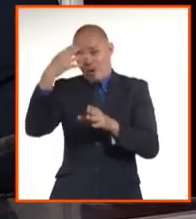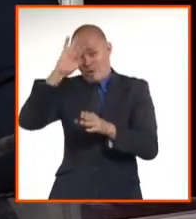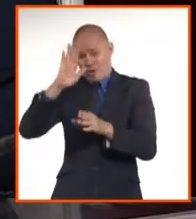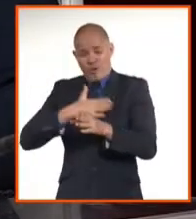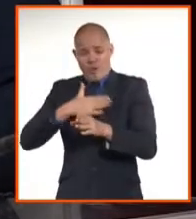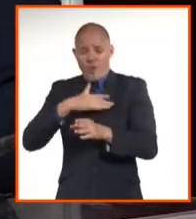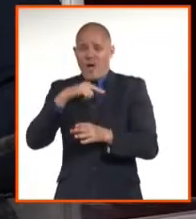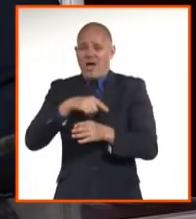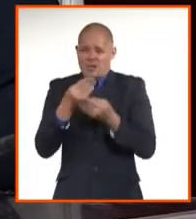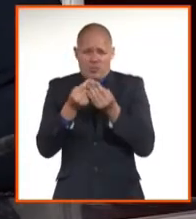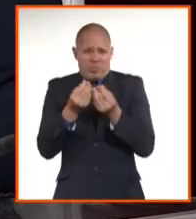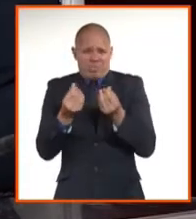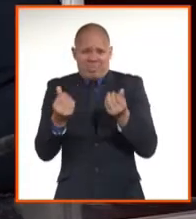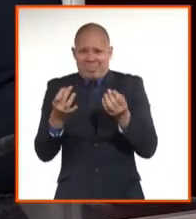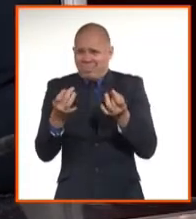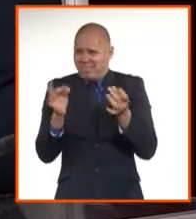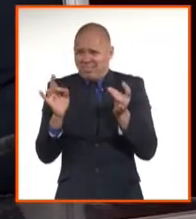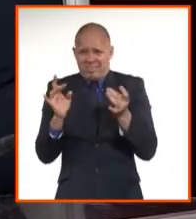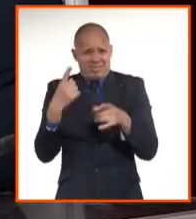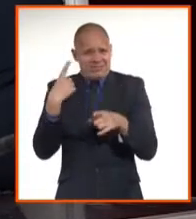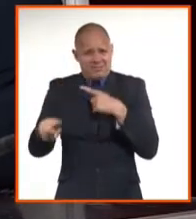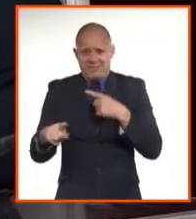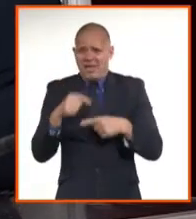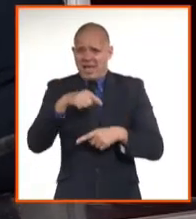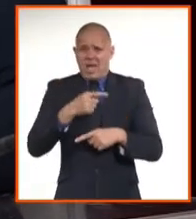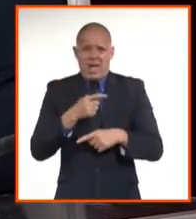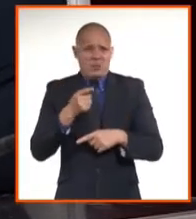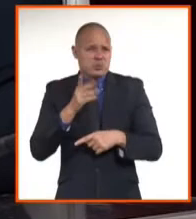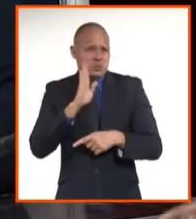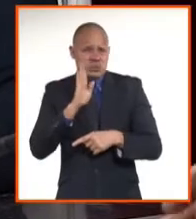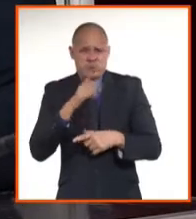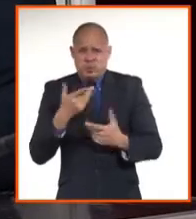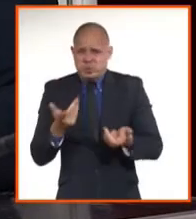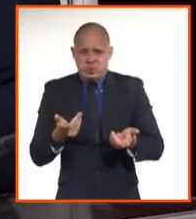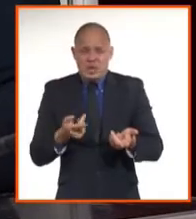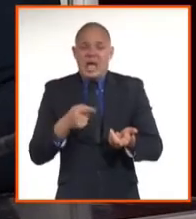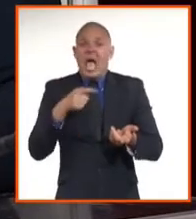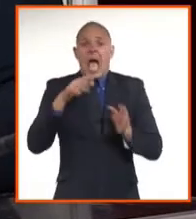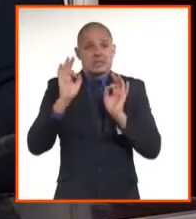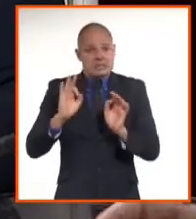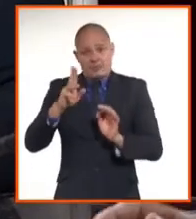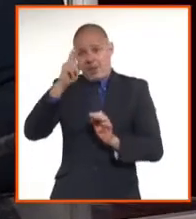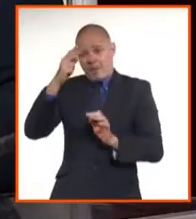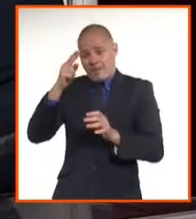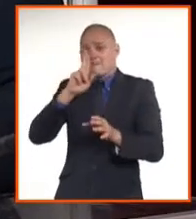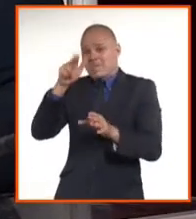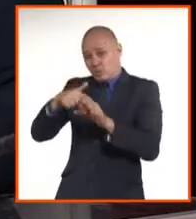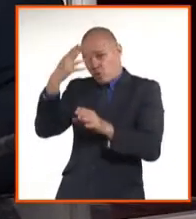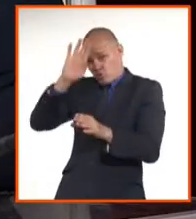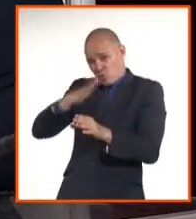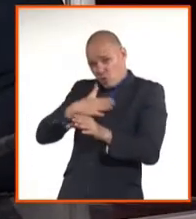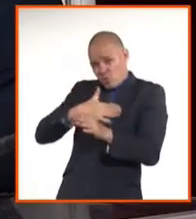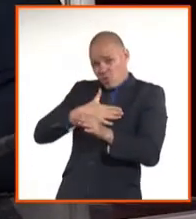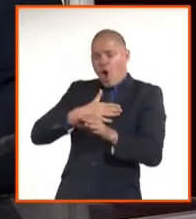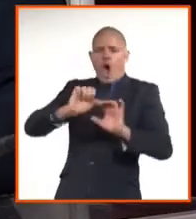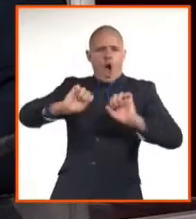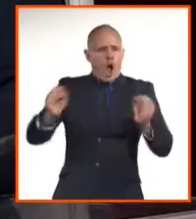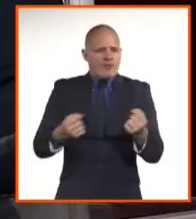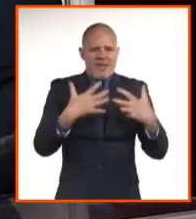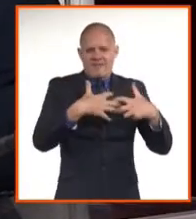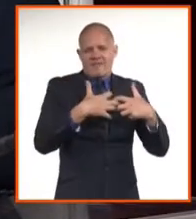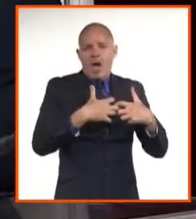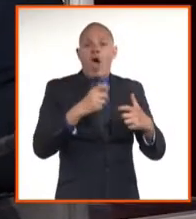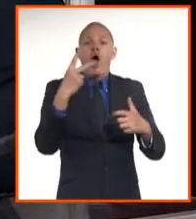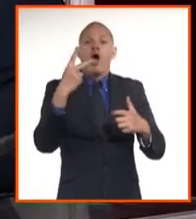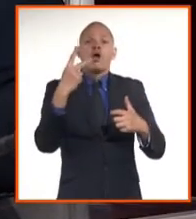está establecido que al menos dos veces al año y hay que paralizar los bloques para realizar ese proceso de limpieza. ¿Eso dura unos 10 días? Eso debe durar